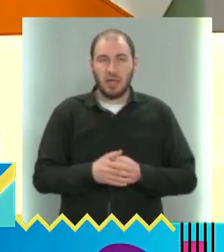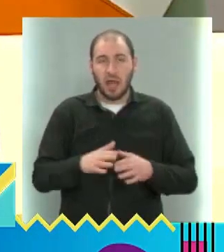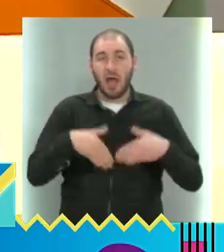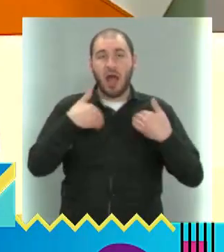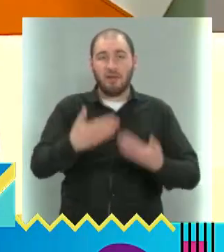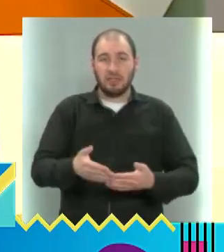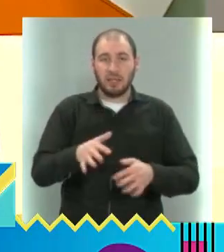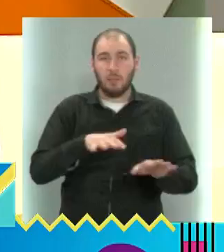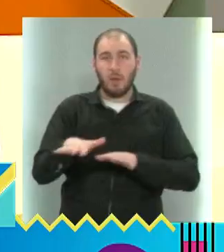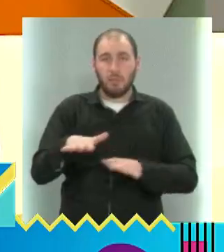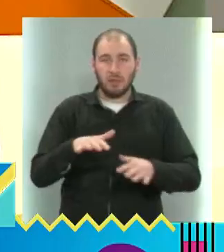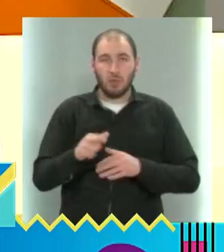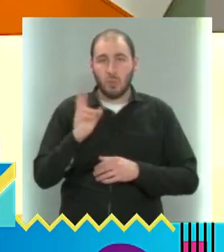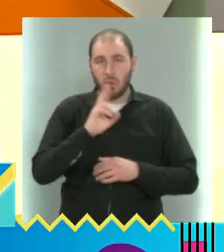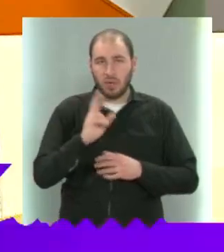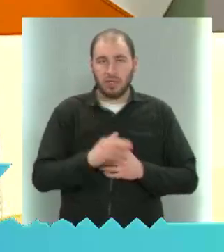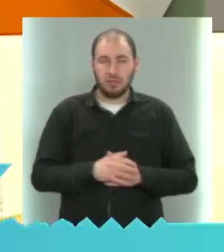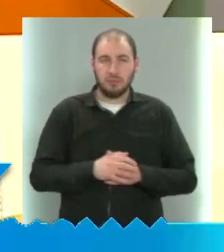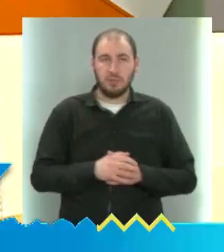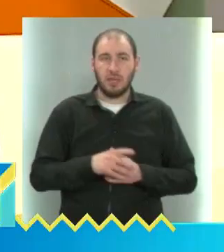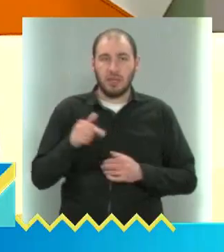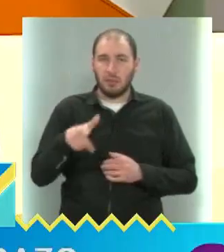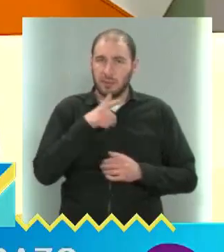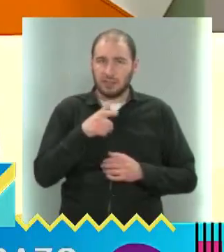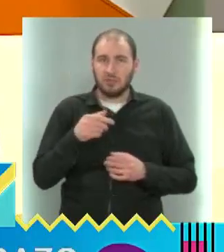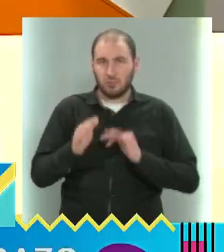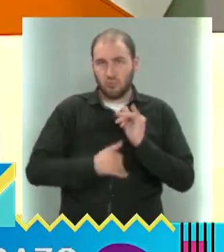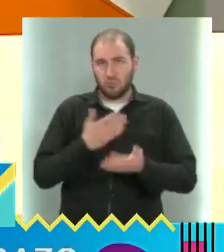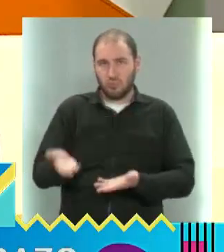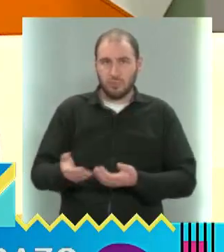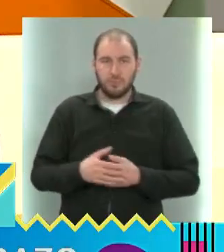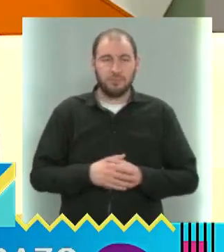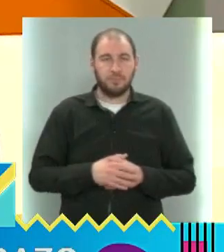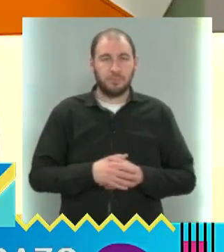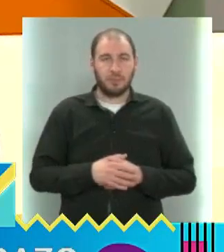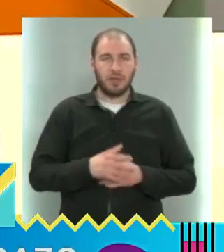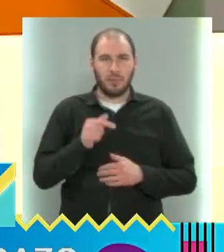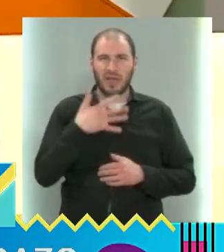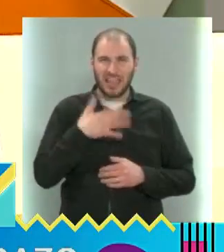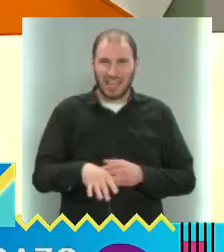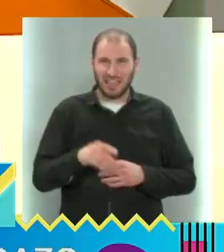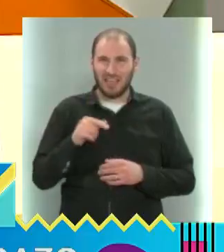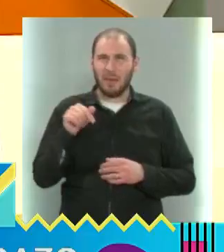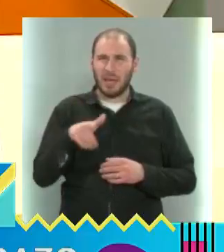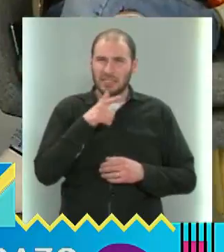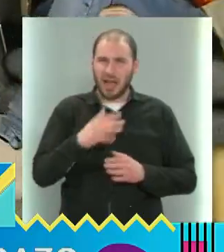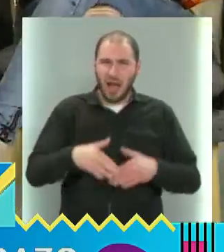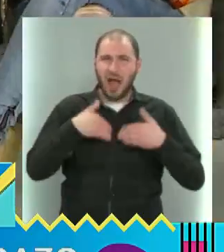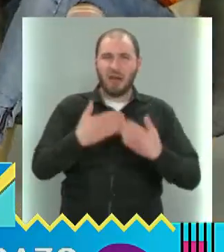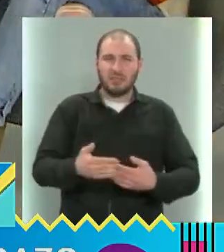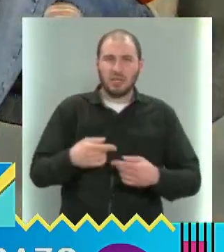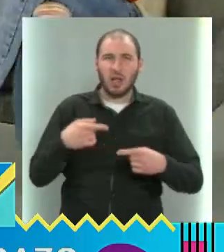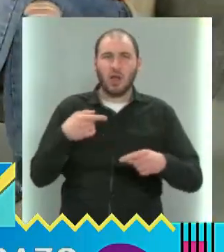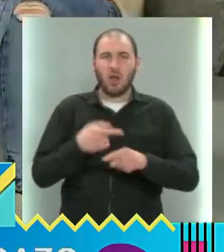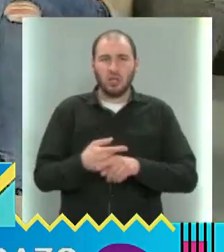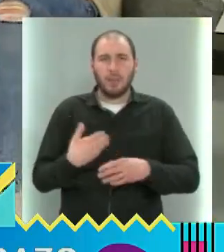avance del movimiento de mujeres, ¿no? Y eso yo creo que dice mucho. ¿Lo entendés así, Damián, como un avance contra lo que